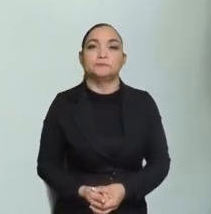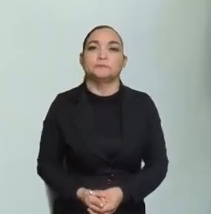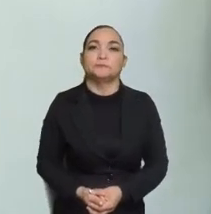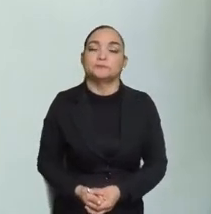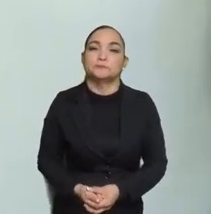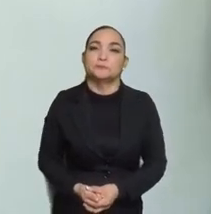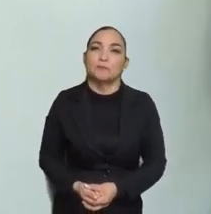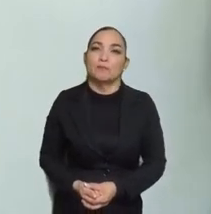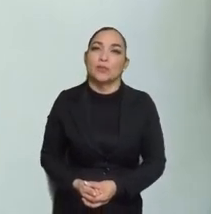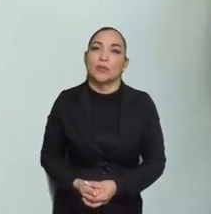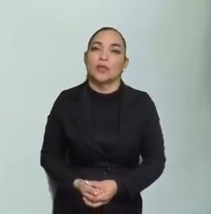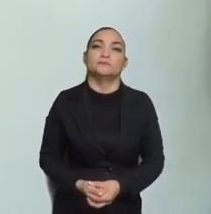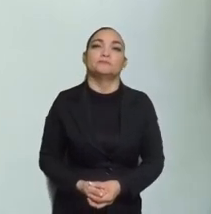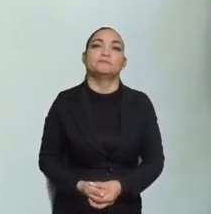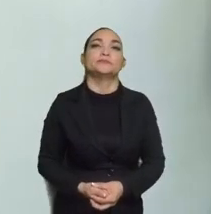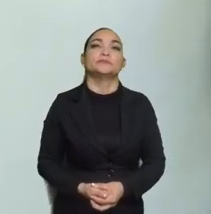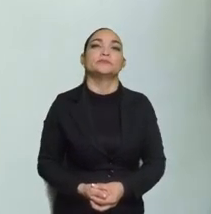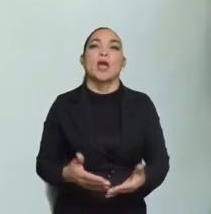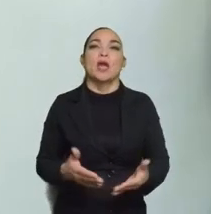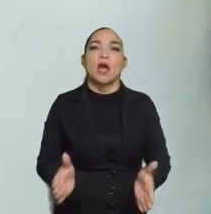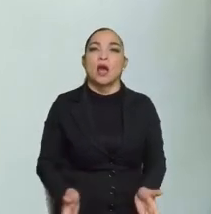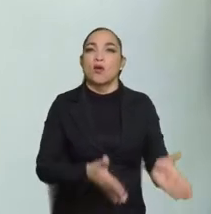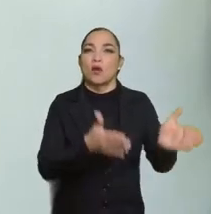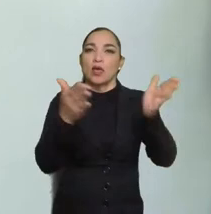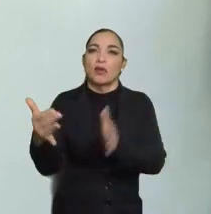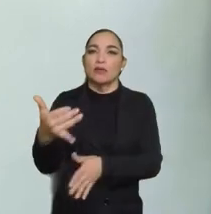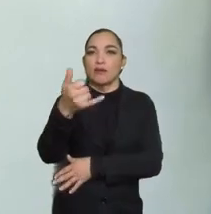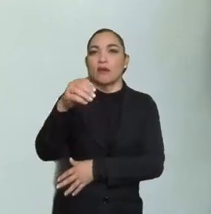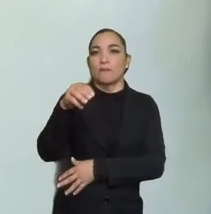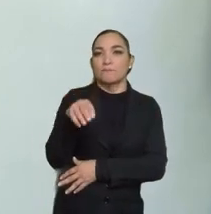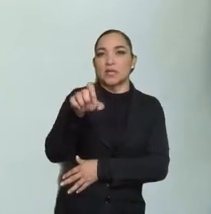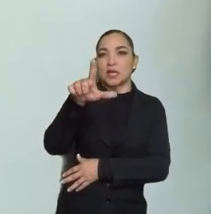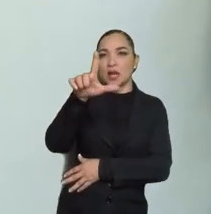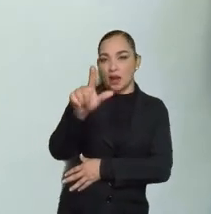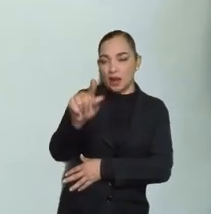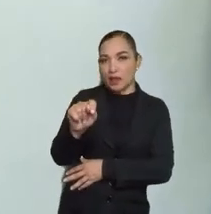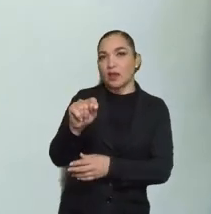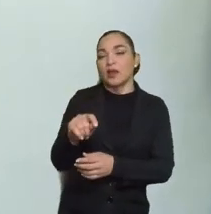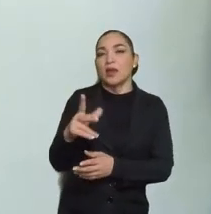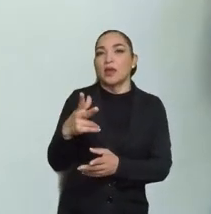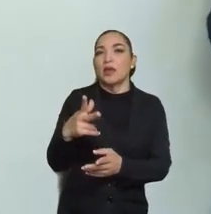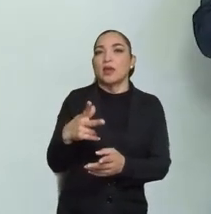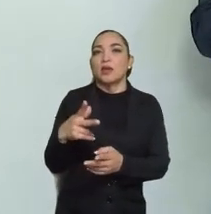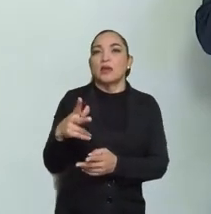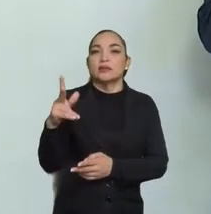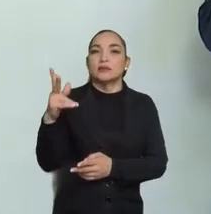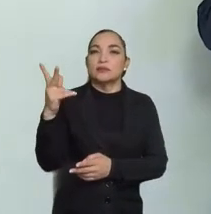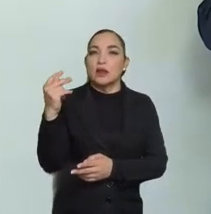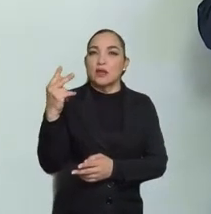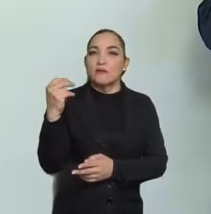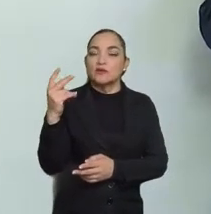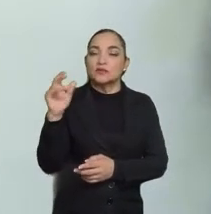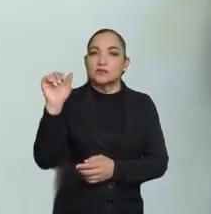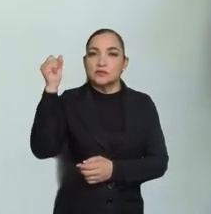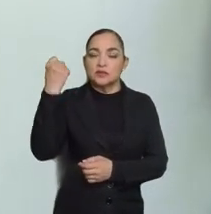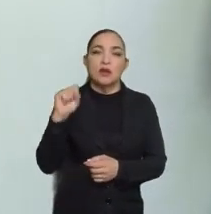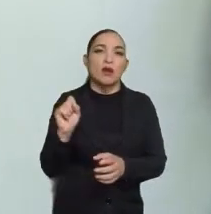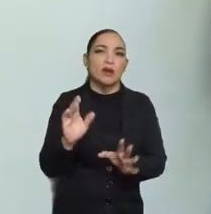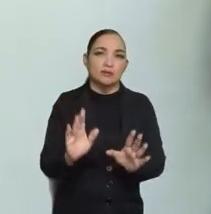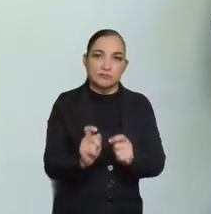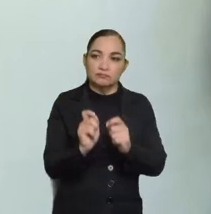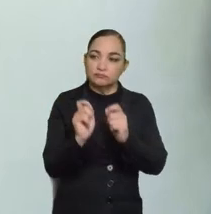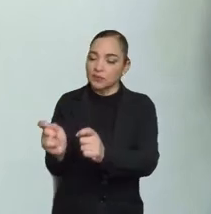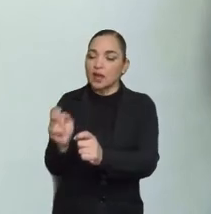Gracias. Vamos con Yamilet Zamudio de Televisa Sinaloa. Yamilet, pasa su pregunta. Ah, ya adelante. Quedó. Ah, gracias, sí, Yamilet. Ya fue